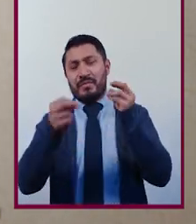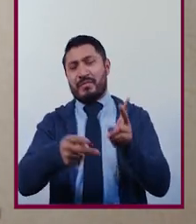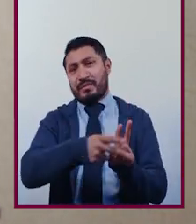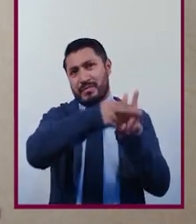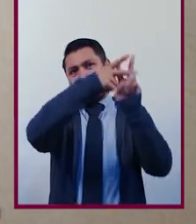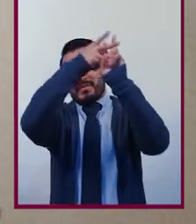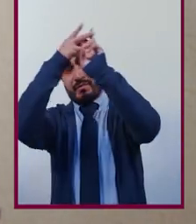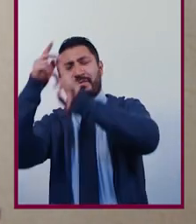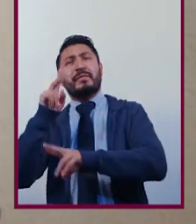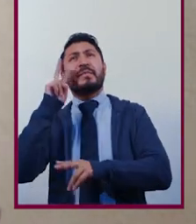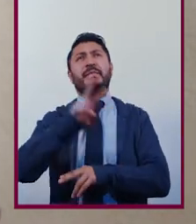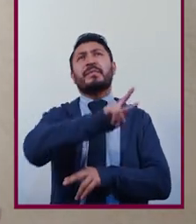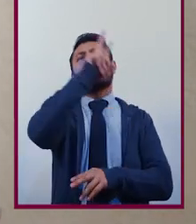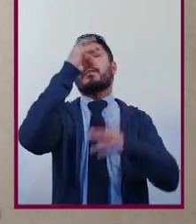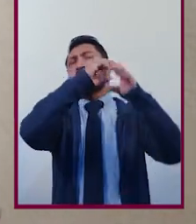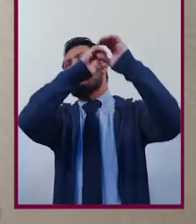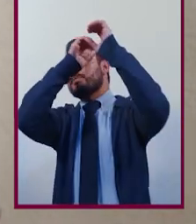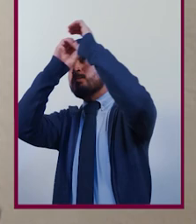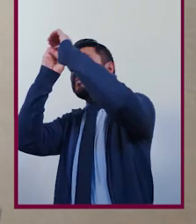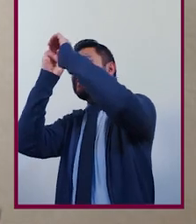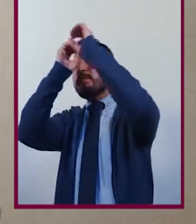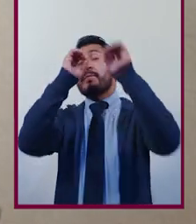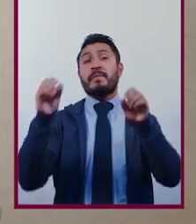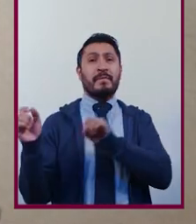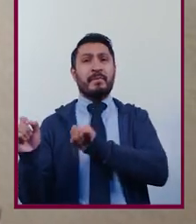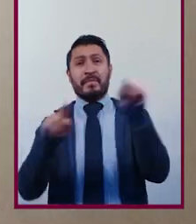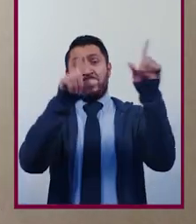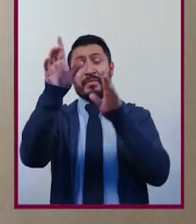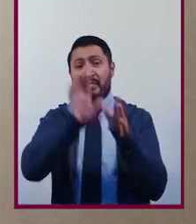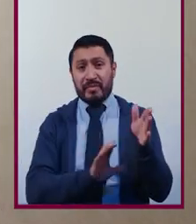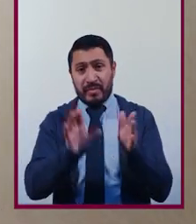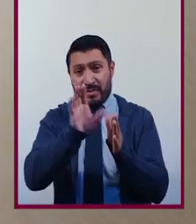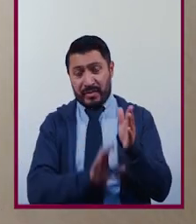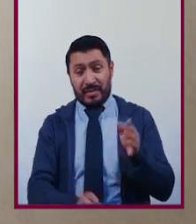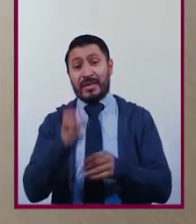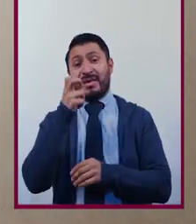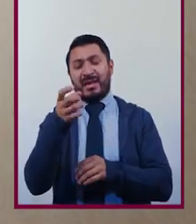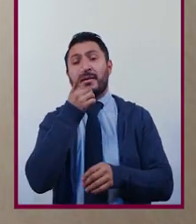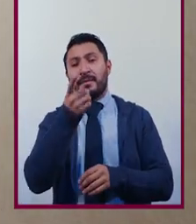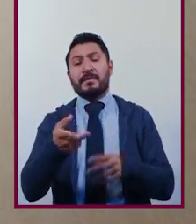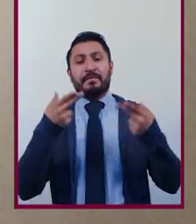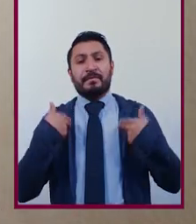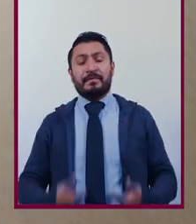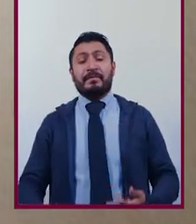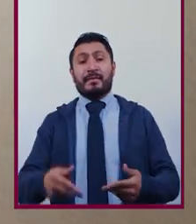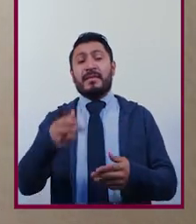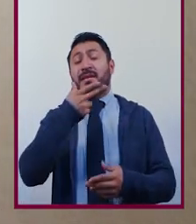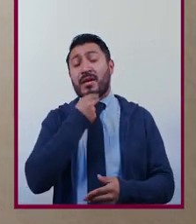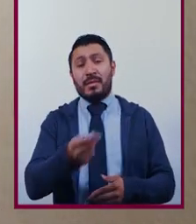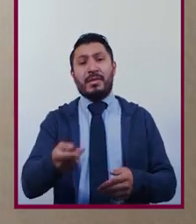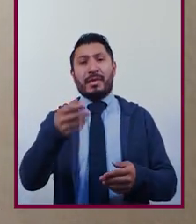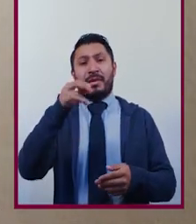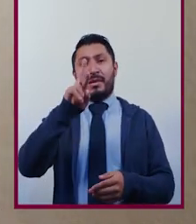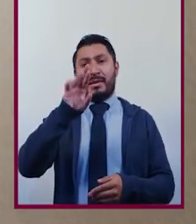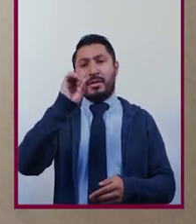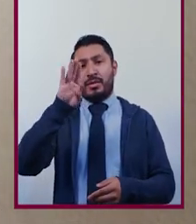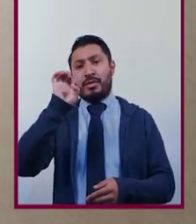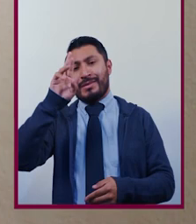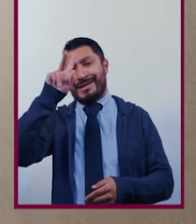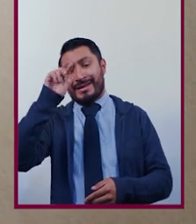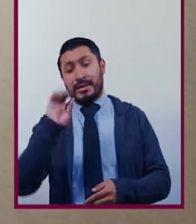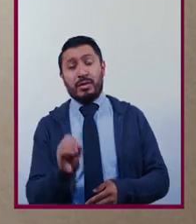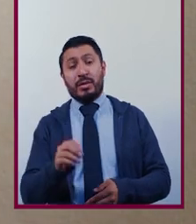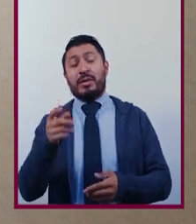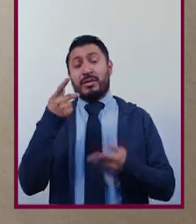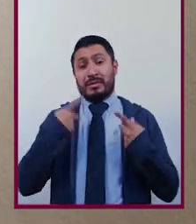cometas, observaciones en telescopios, publicaciones de calendarios. Según afirmó un investigador de la UNAM, Roberto Moreno, nuestros